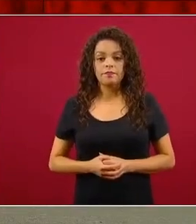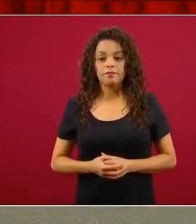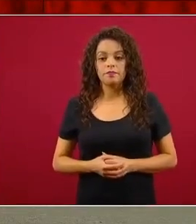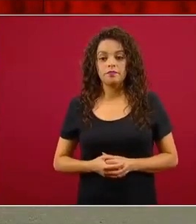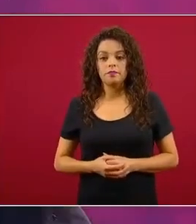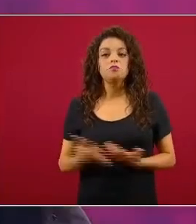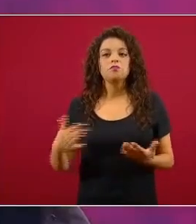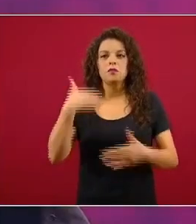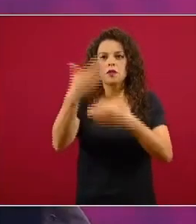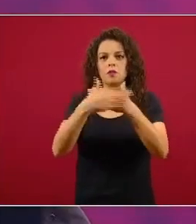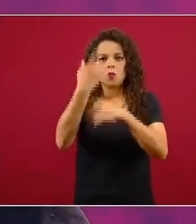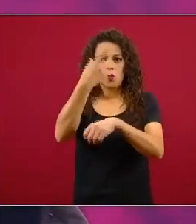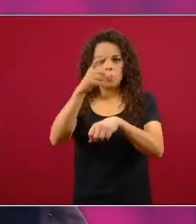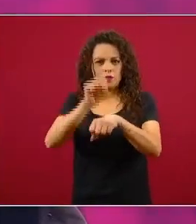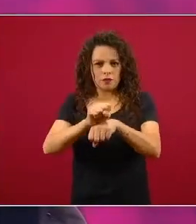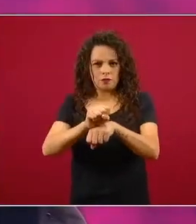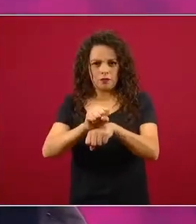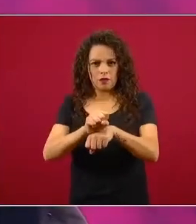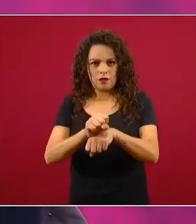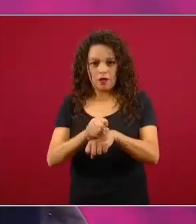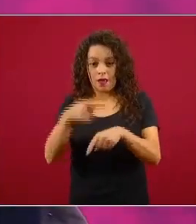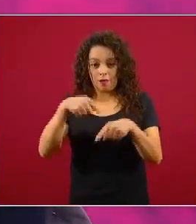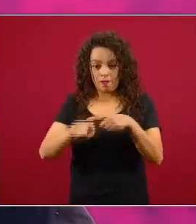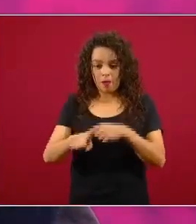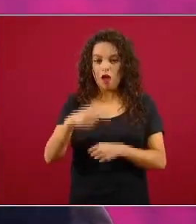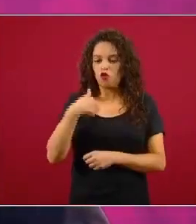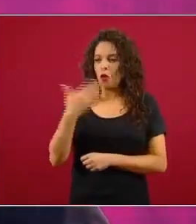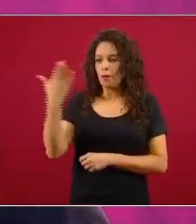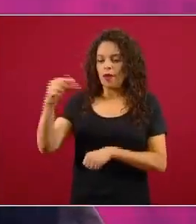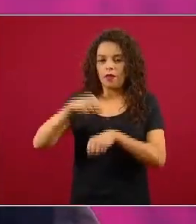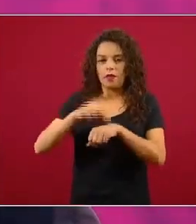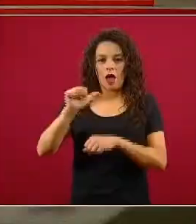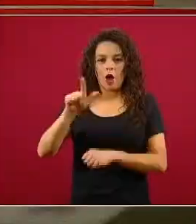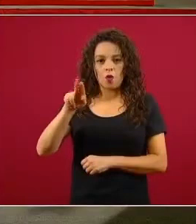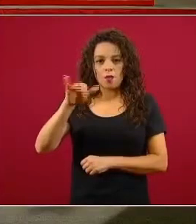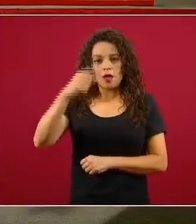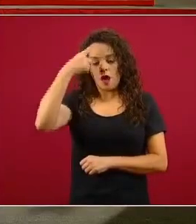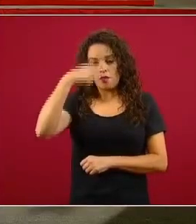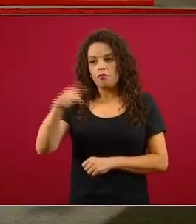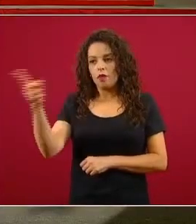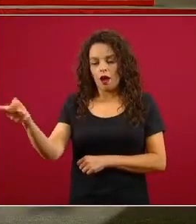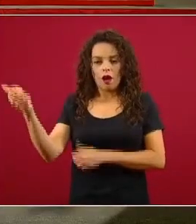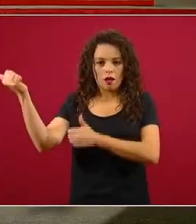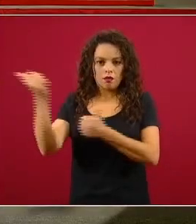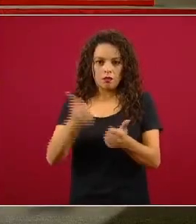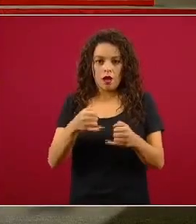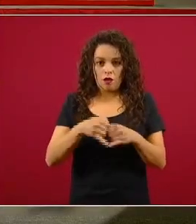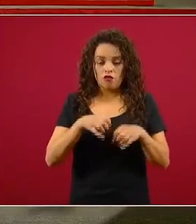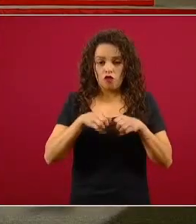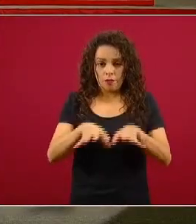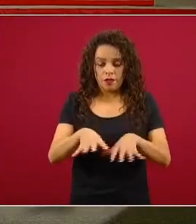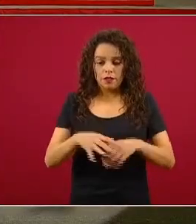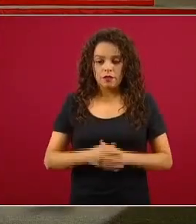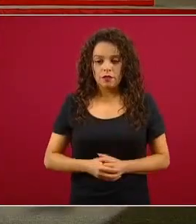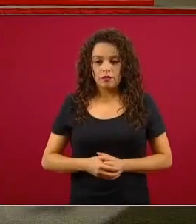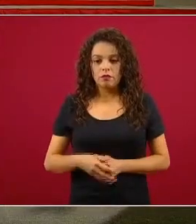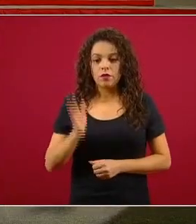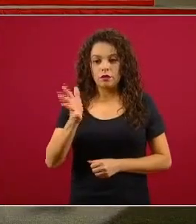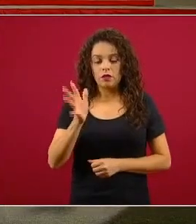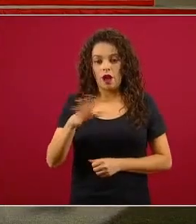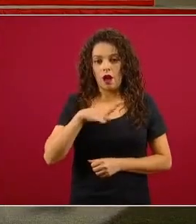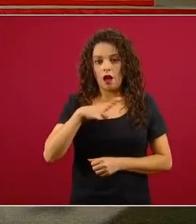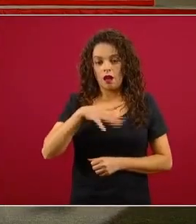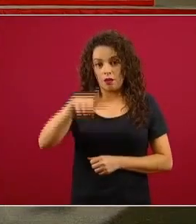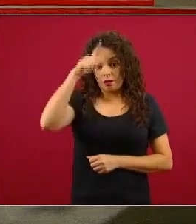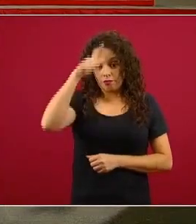la próxima semana le voy a pedir al doctor Alomía que prepare con la información del INDRE, presente aquí, uno de esos hallazgos lo publicamos